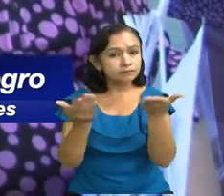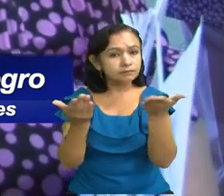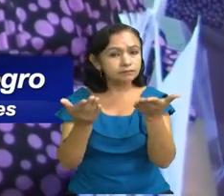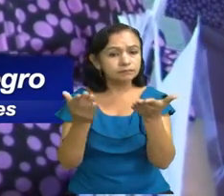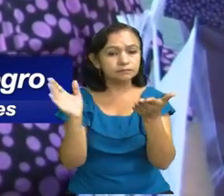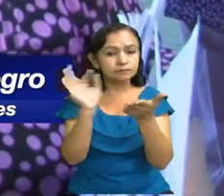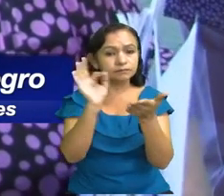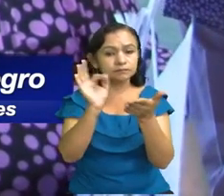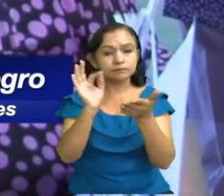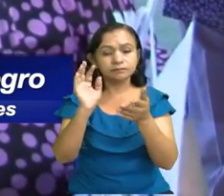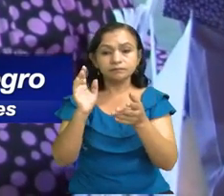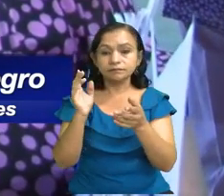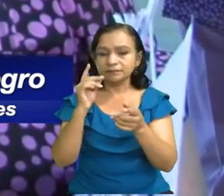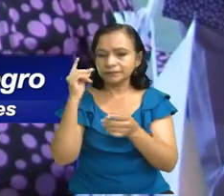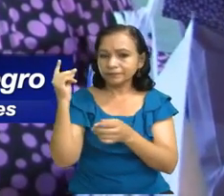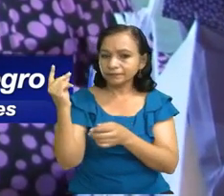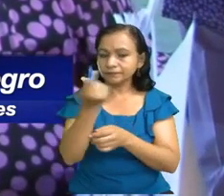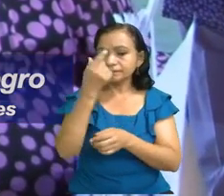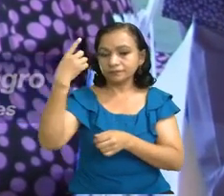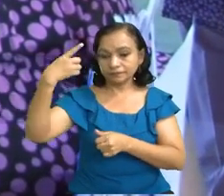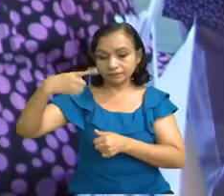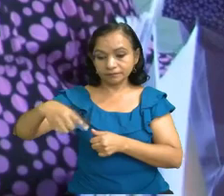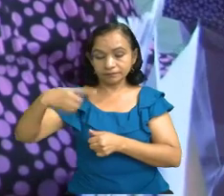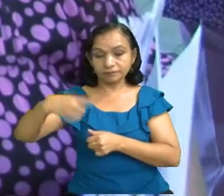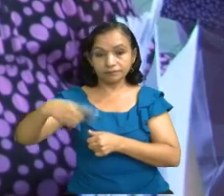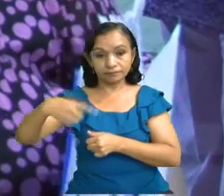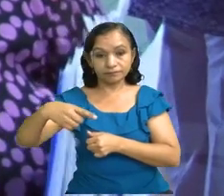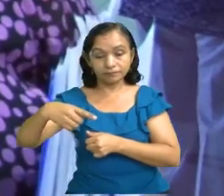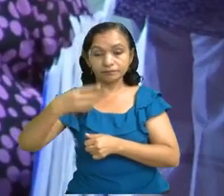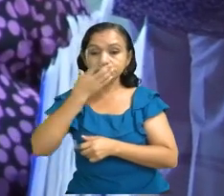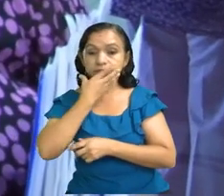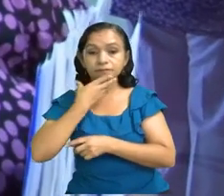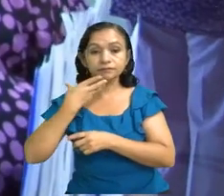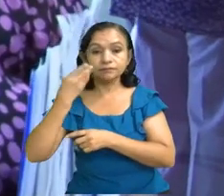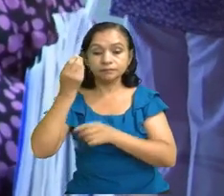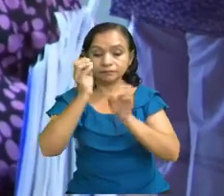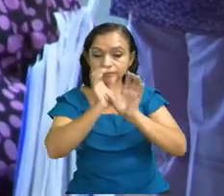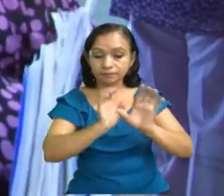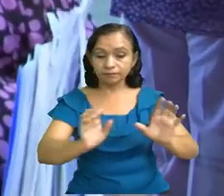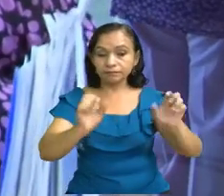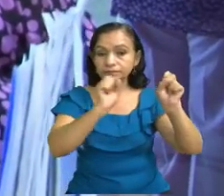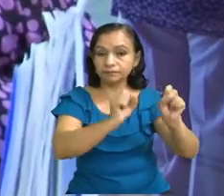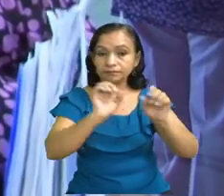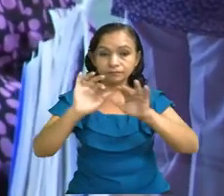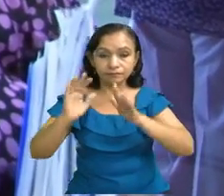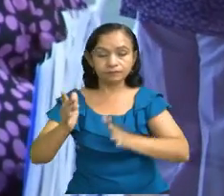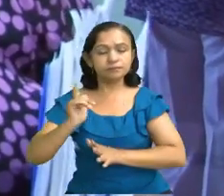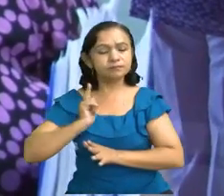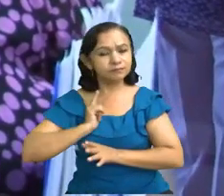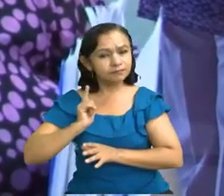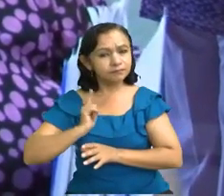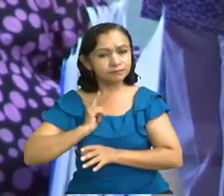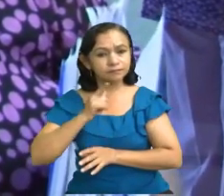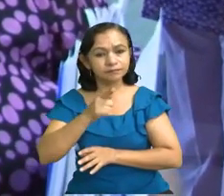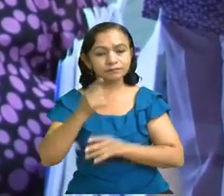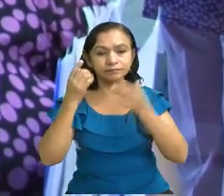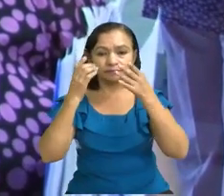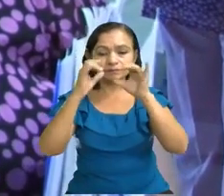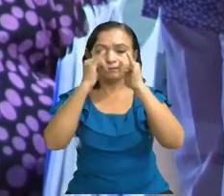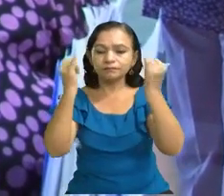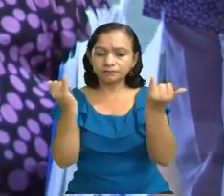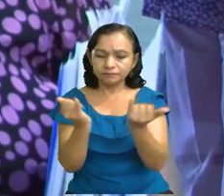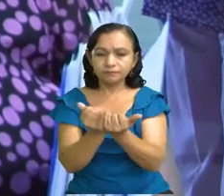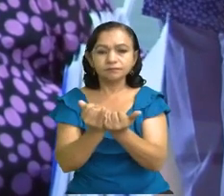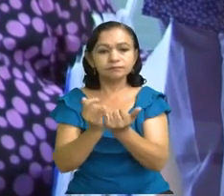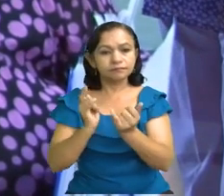de manera más expedita derechos que la juventud, los niños tienen y que están vinculados a instrumentos